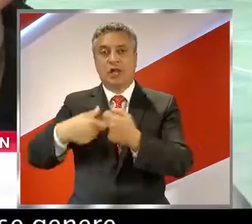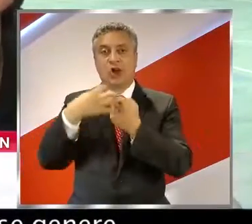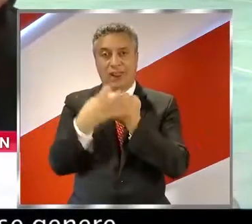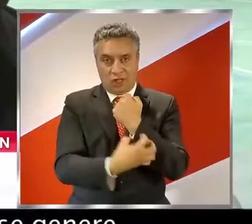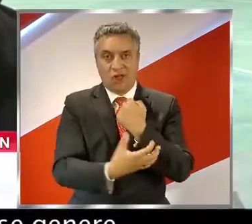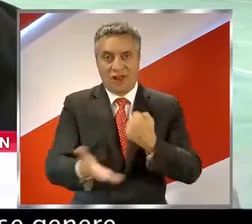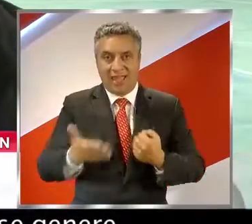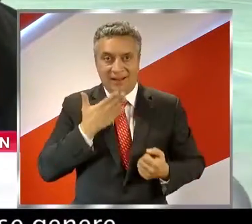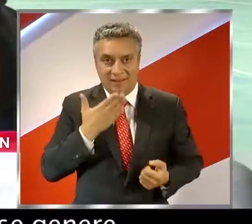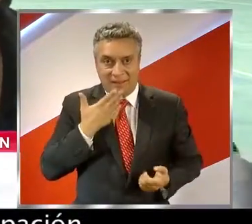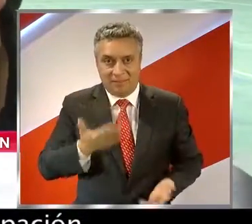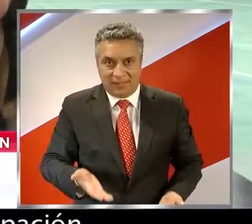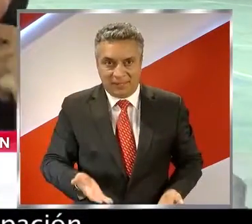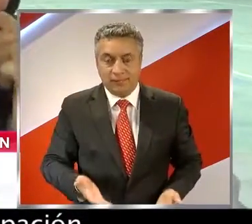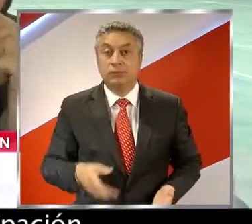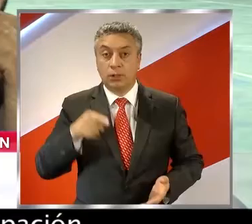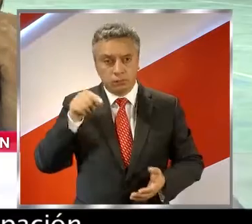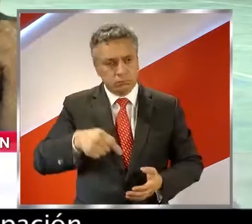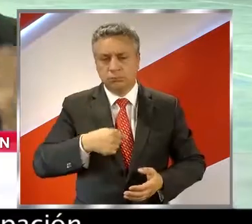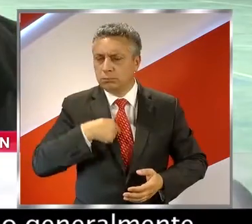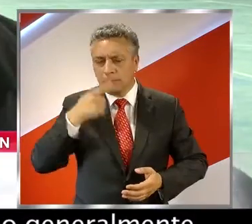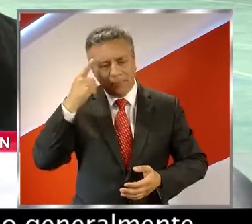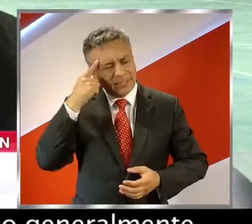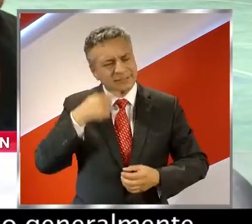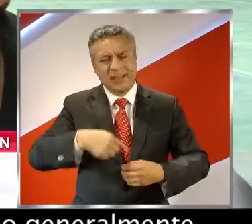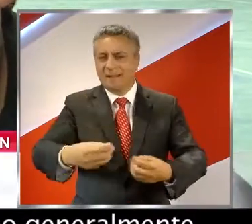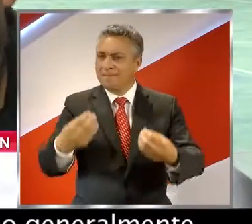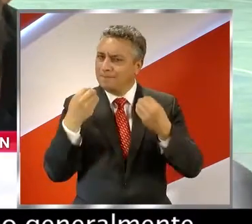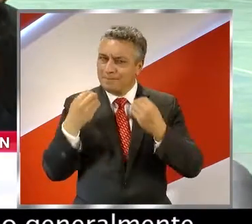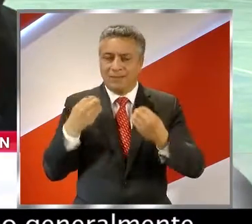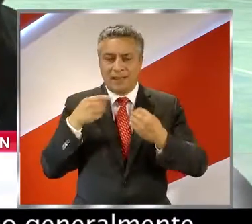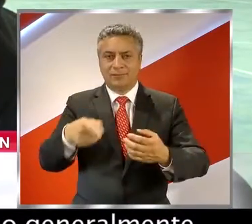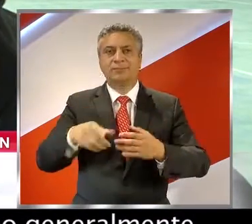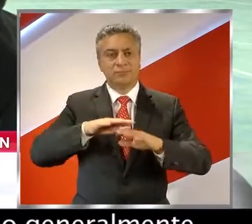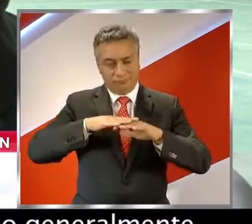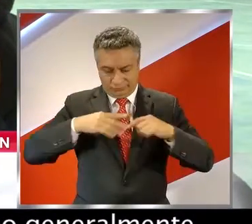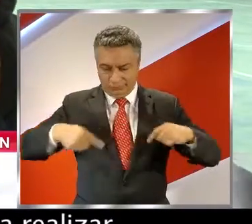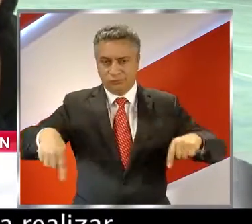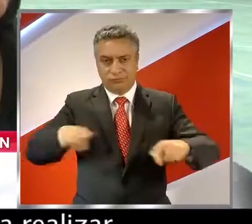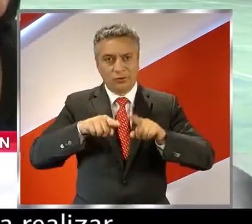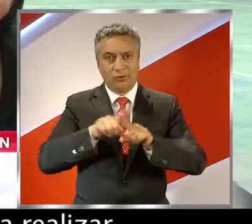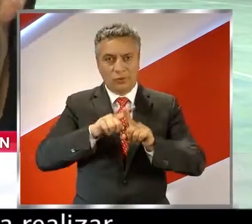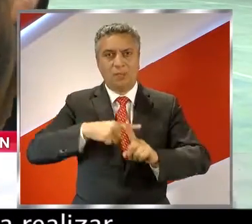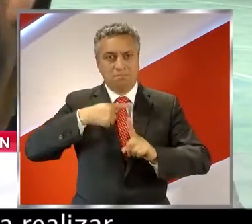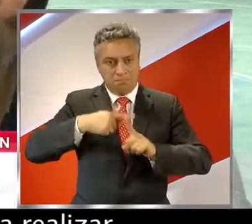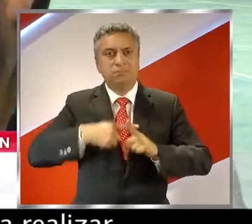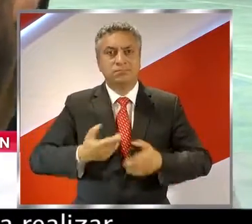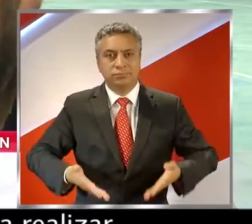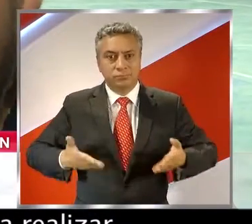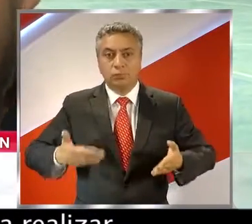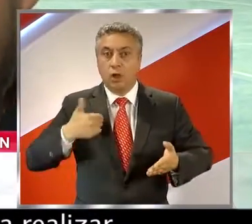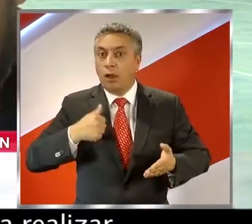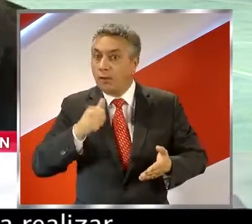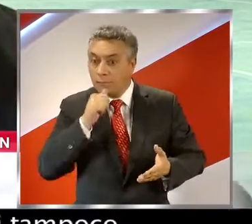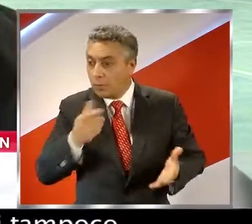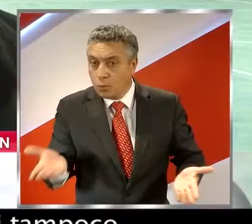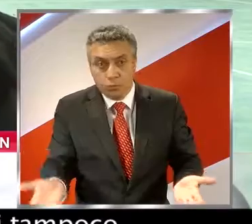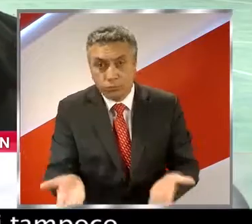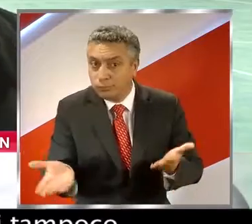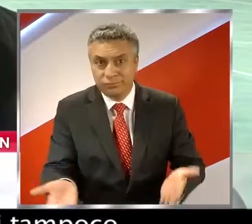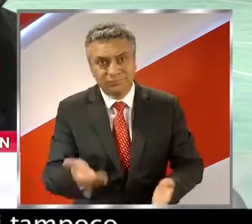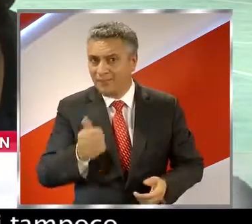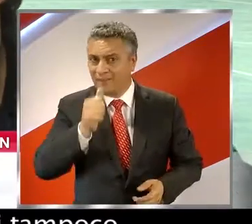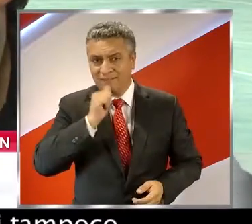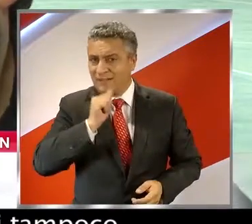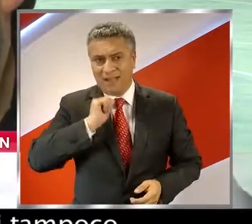excelente que se genere esta instancia de participación a las personas con discapacidad. No generalmente tenemos los espacios, ¿cierto?, para realizar este tipo de